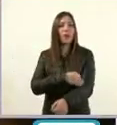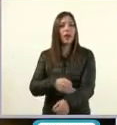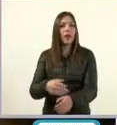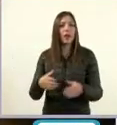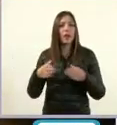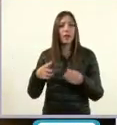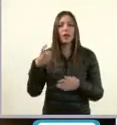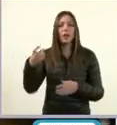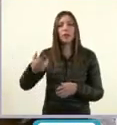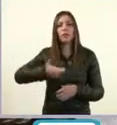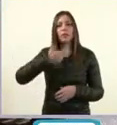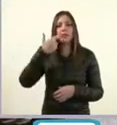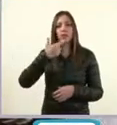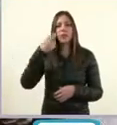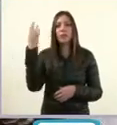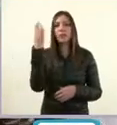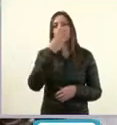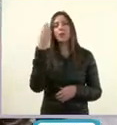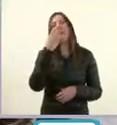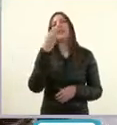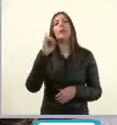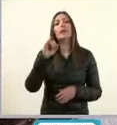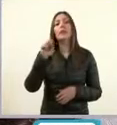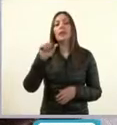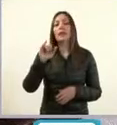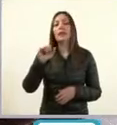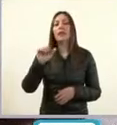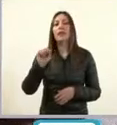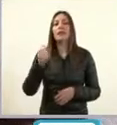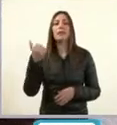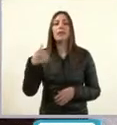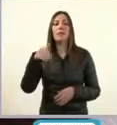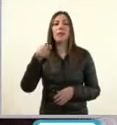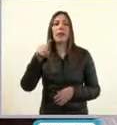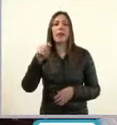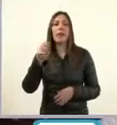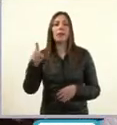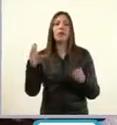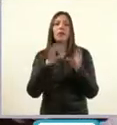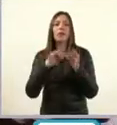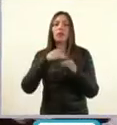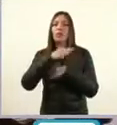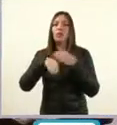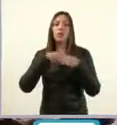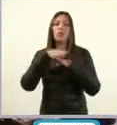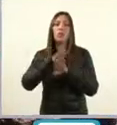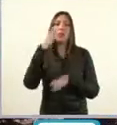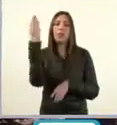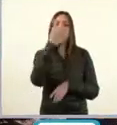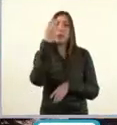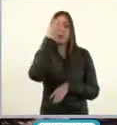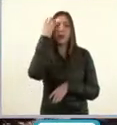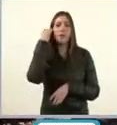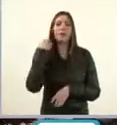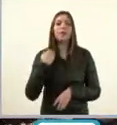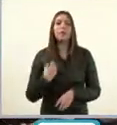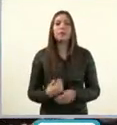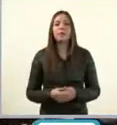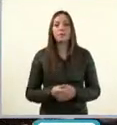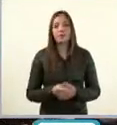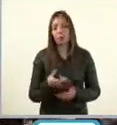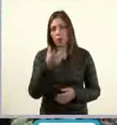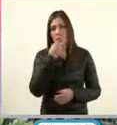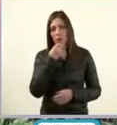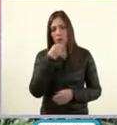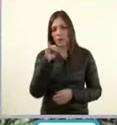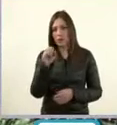las lecturas bíblicas de Isaías y Mateo, todas las que hablan de los evangelios que hablan. Claro. Bueno, de Isaías no,